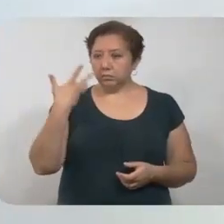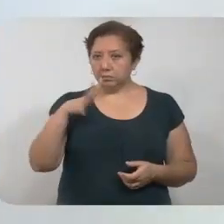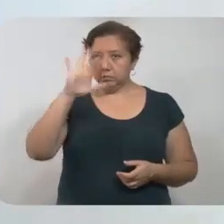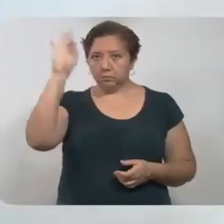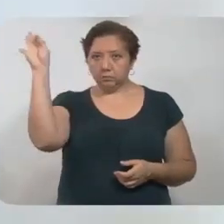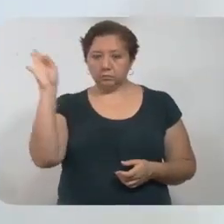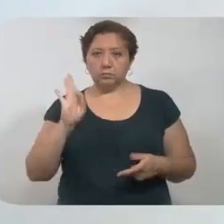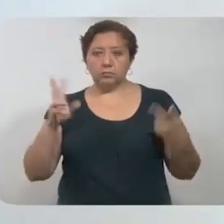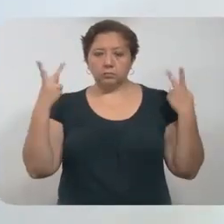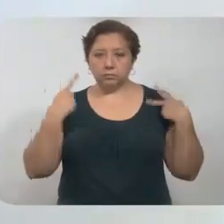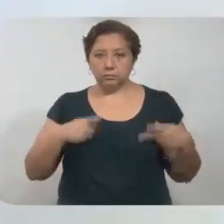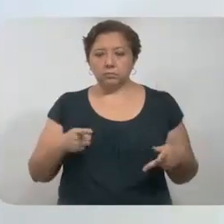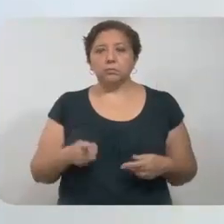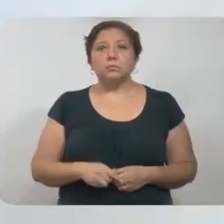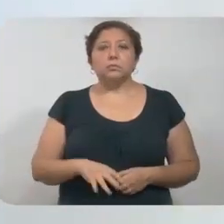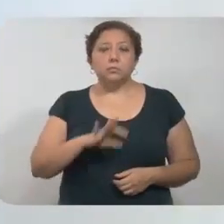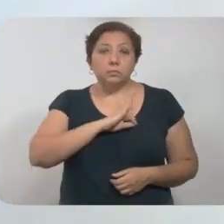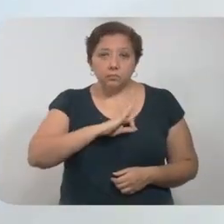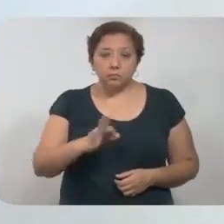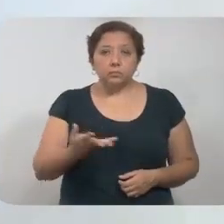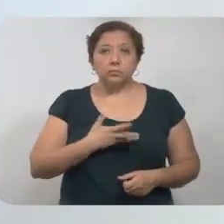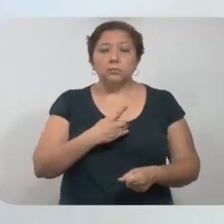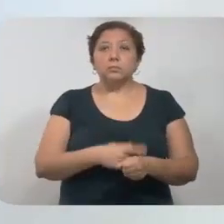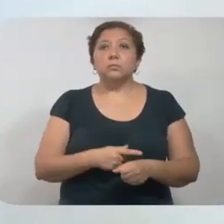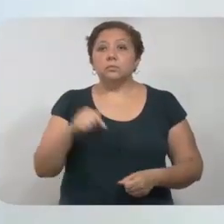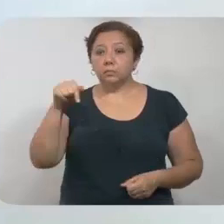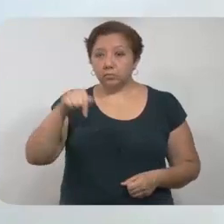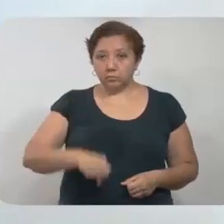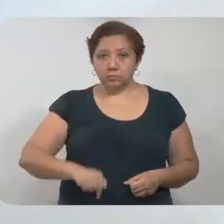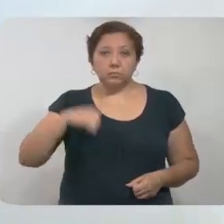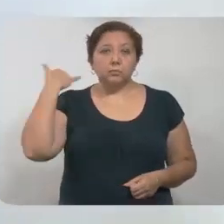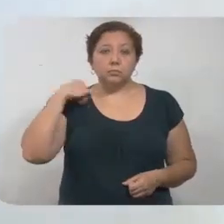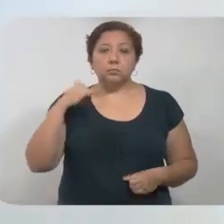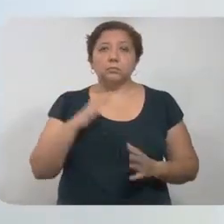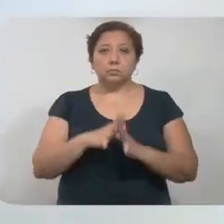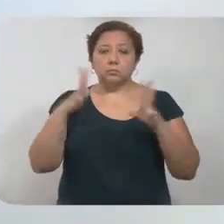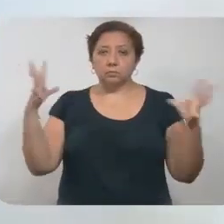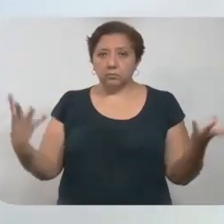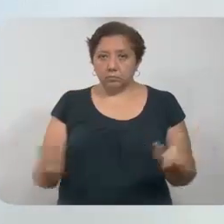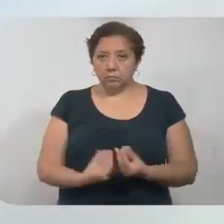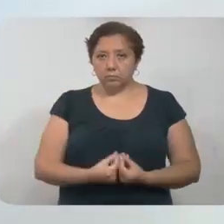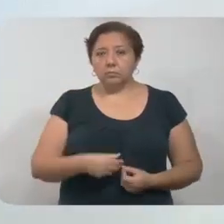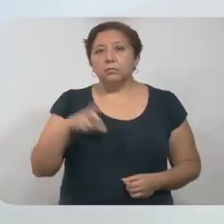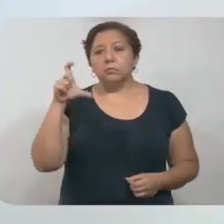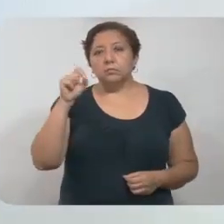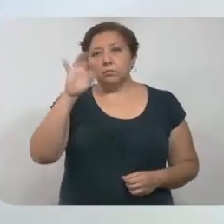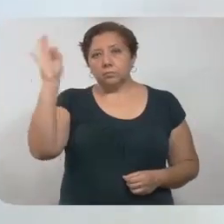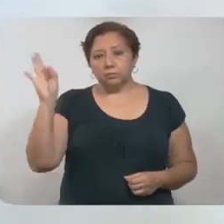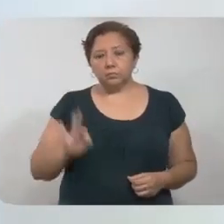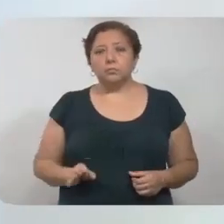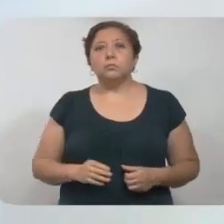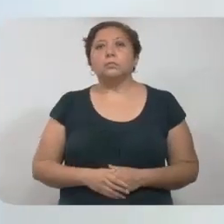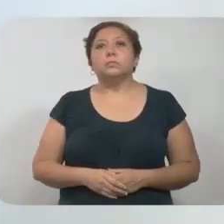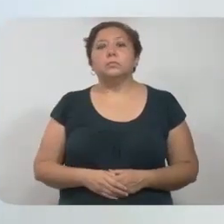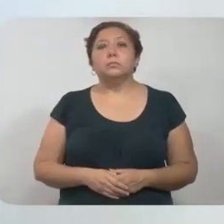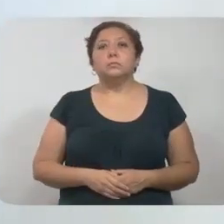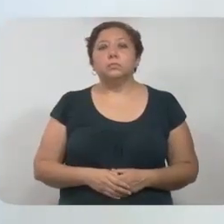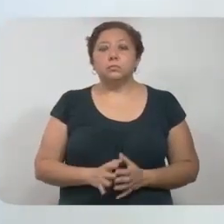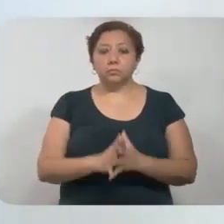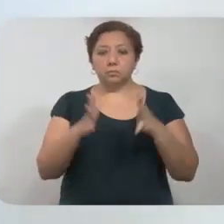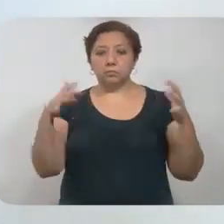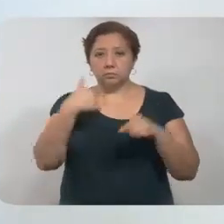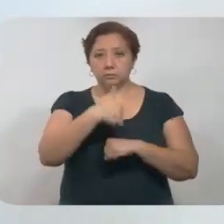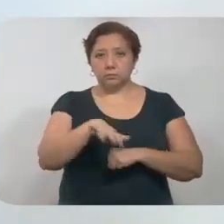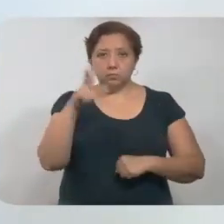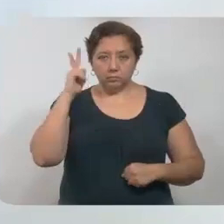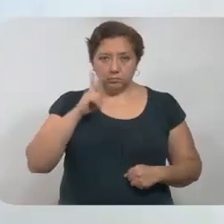% de los pacientes sintomáticos sospechosos y en Yucatán hemos duplicado ese porcentaje hasta un 20%. Este aumento